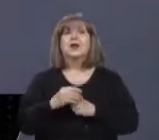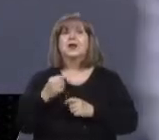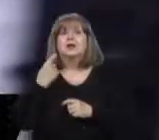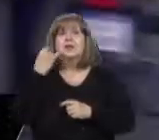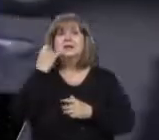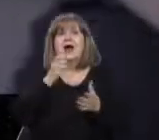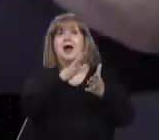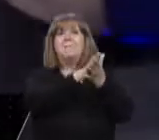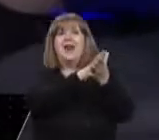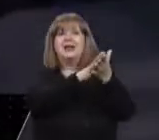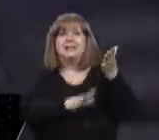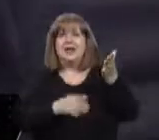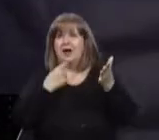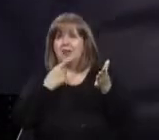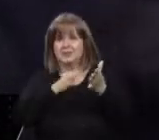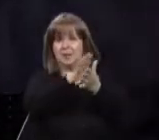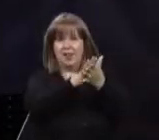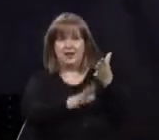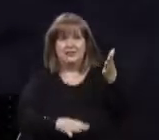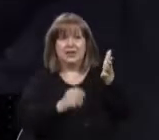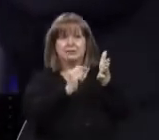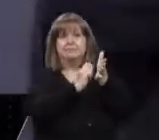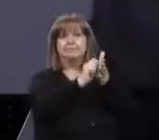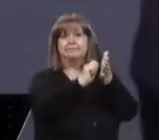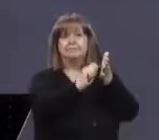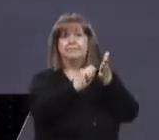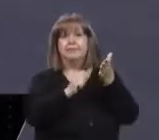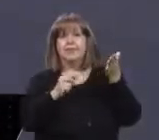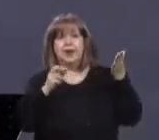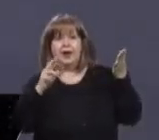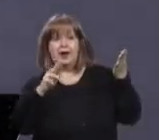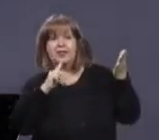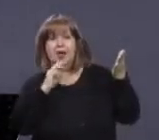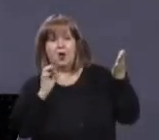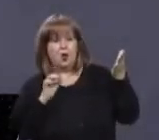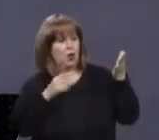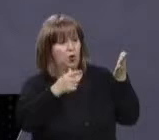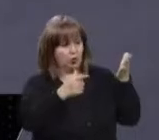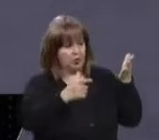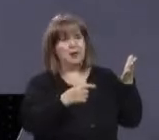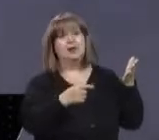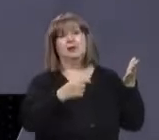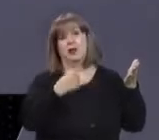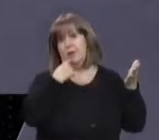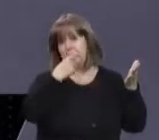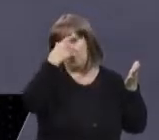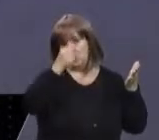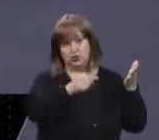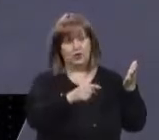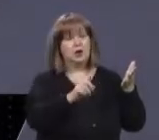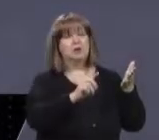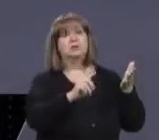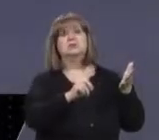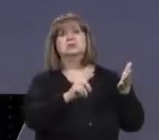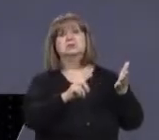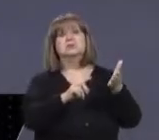llevan en la mano una planilla, porque usted me dijo, al que no tiene el RTO, ¿se lo anota? O sea, ¿eso se informa de alguna manera? Bien, se le toma